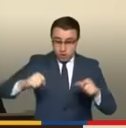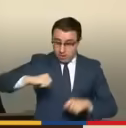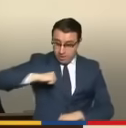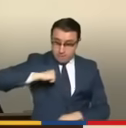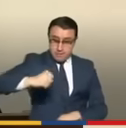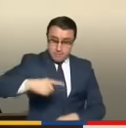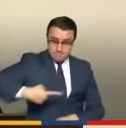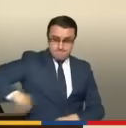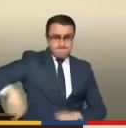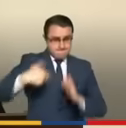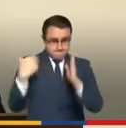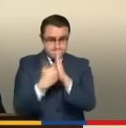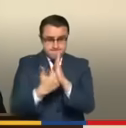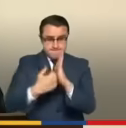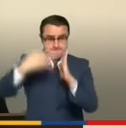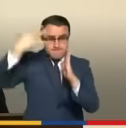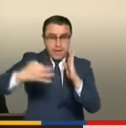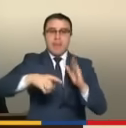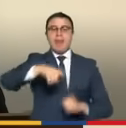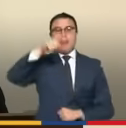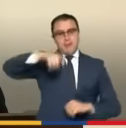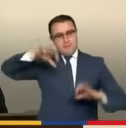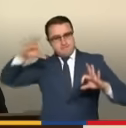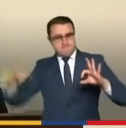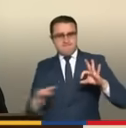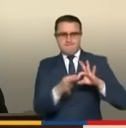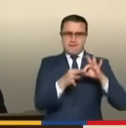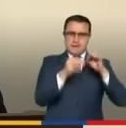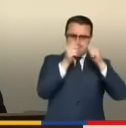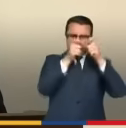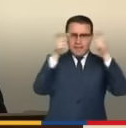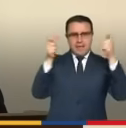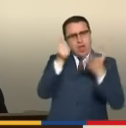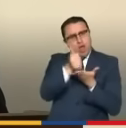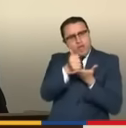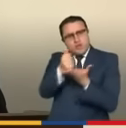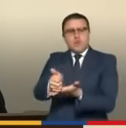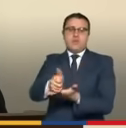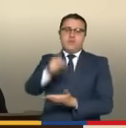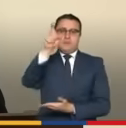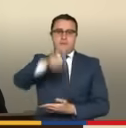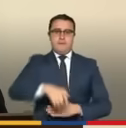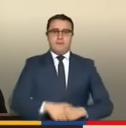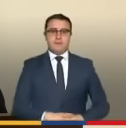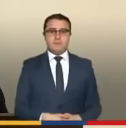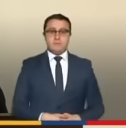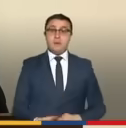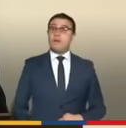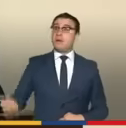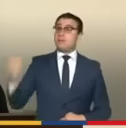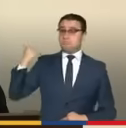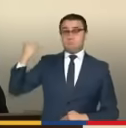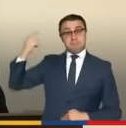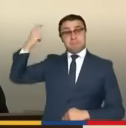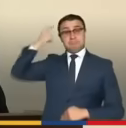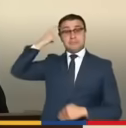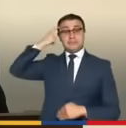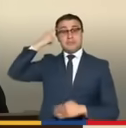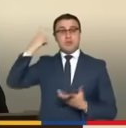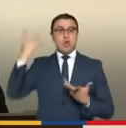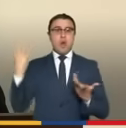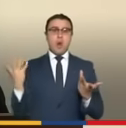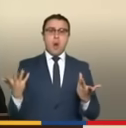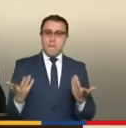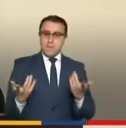Estado. La creencia absurda, y ahí el primer gran fracaso, de pensar que